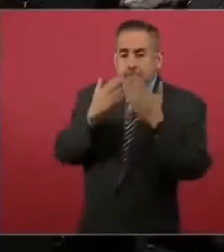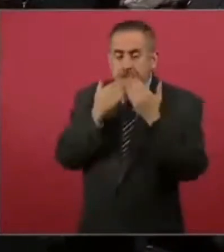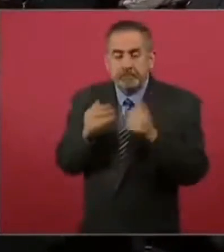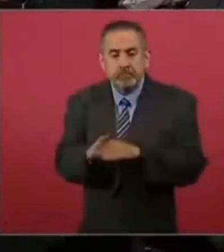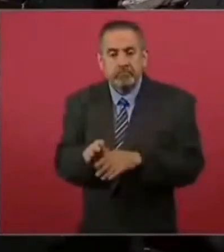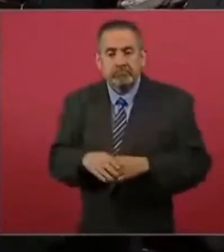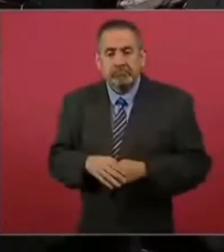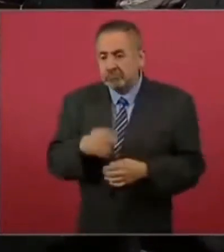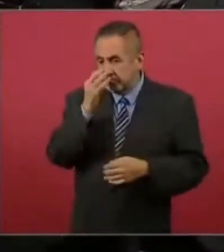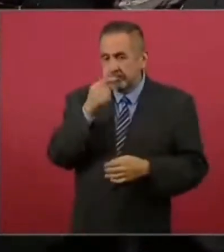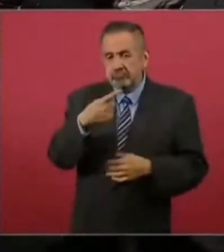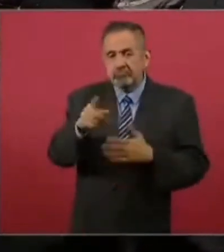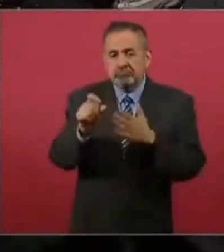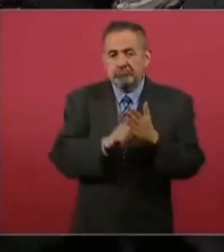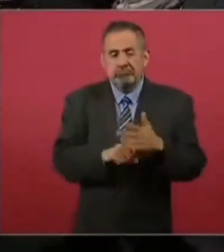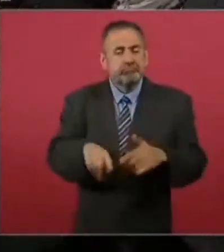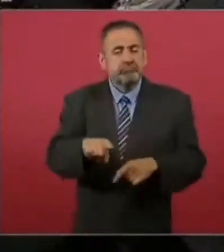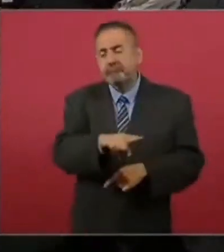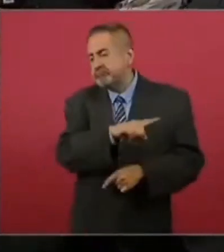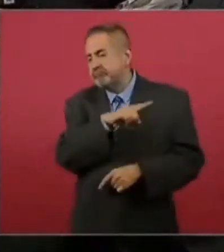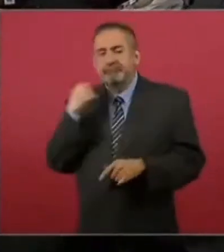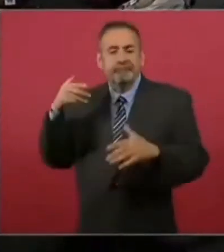Cuando mucho un mes.